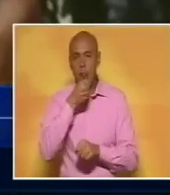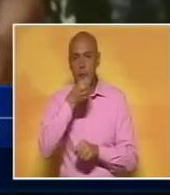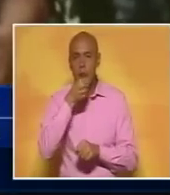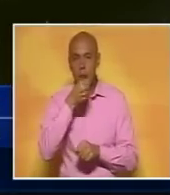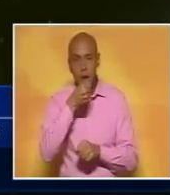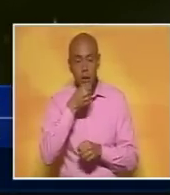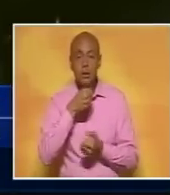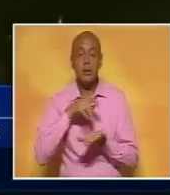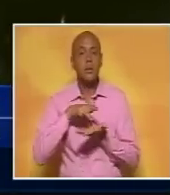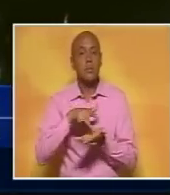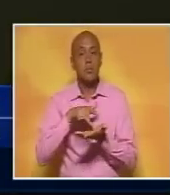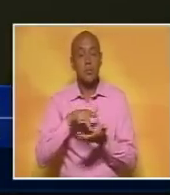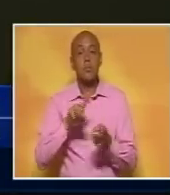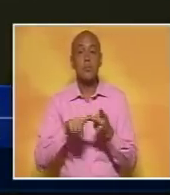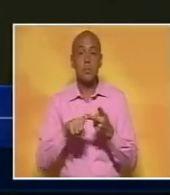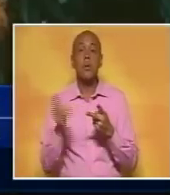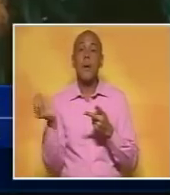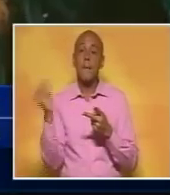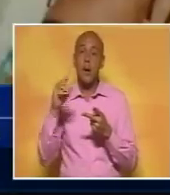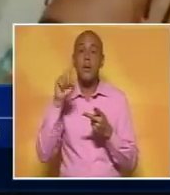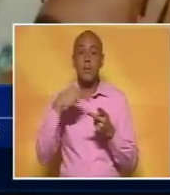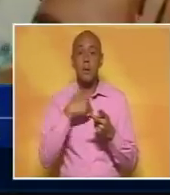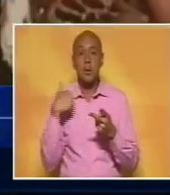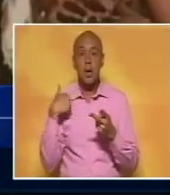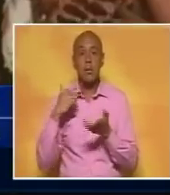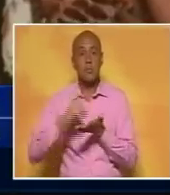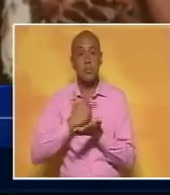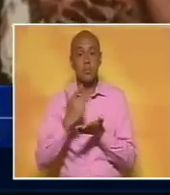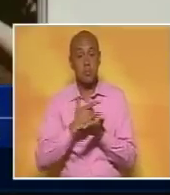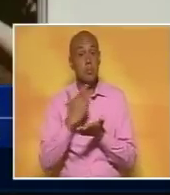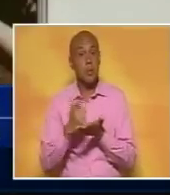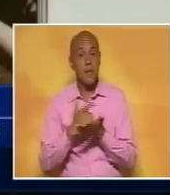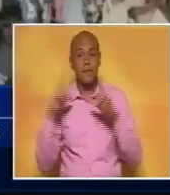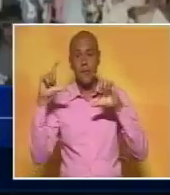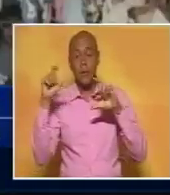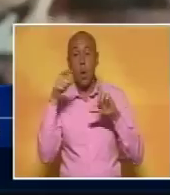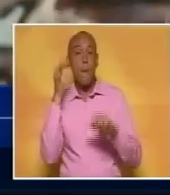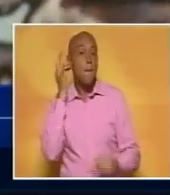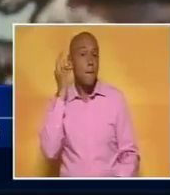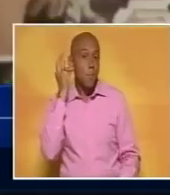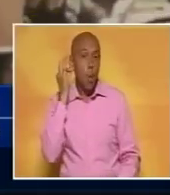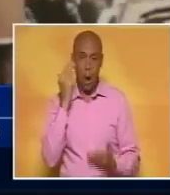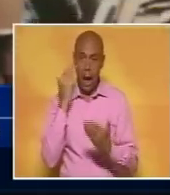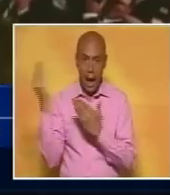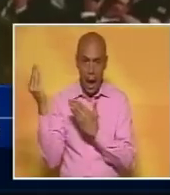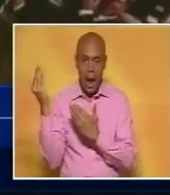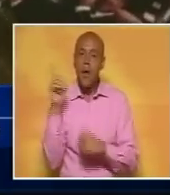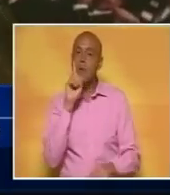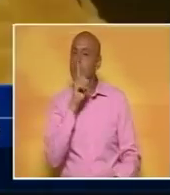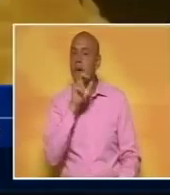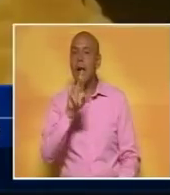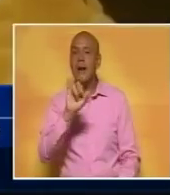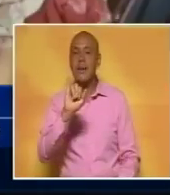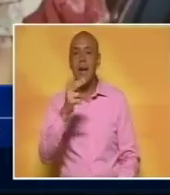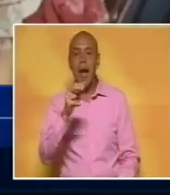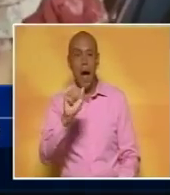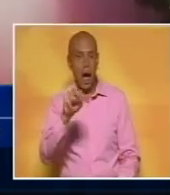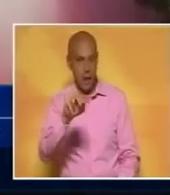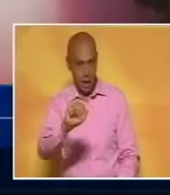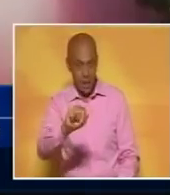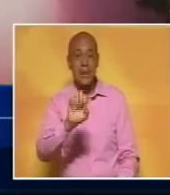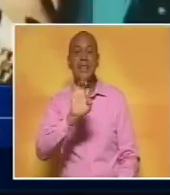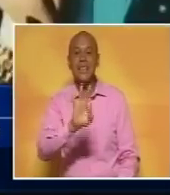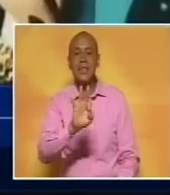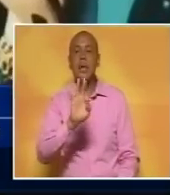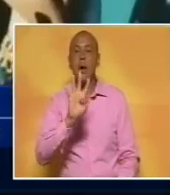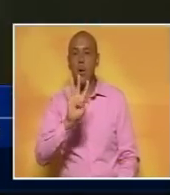primera incursión en el mundo de los libros. Se trata de Rihanna, una autobiografía visual de 504 páginas que